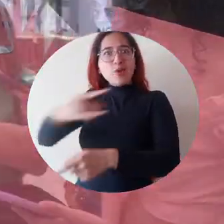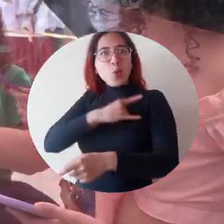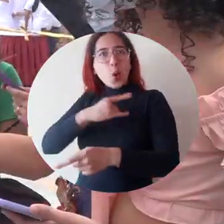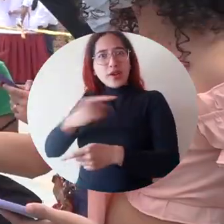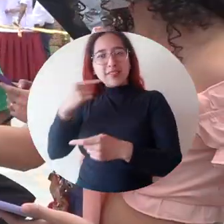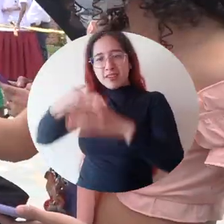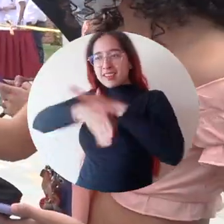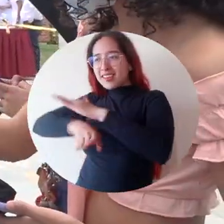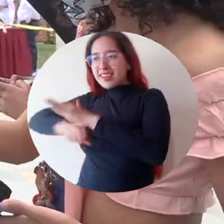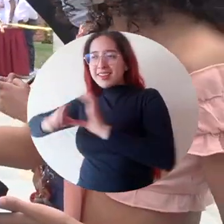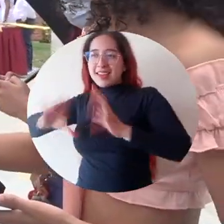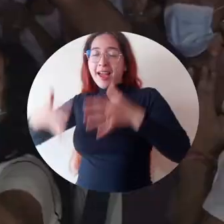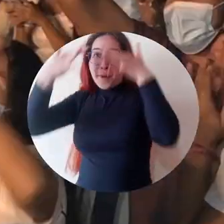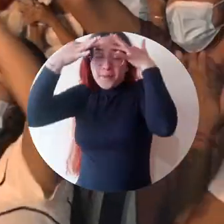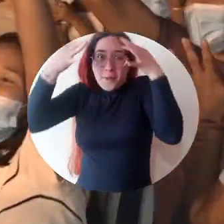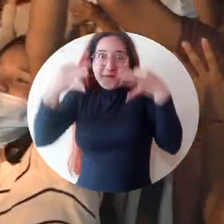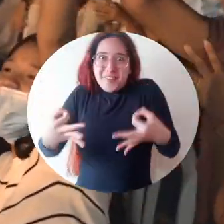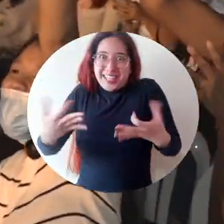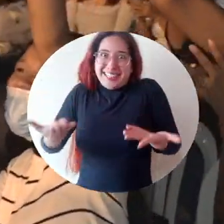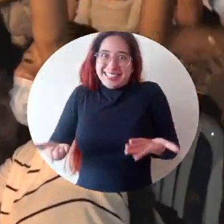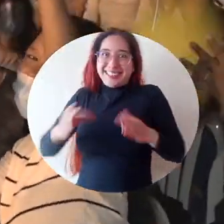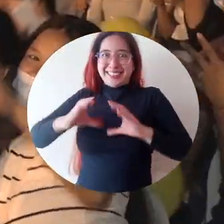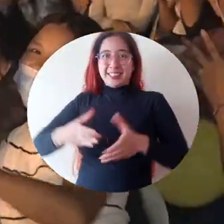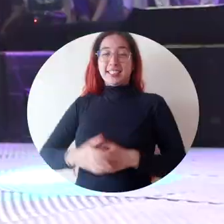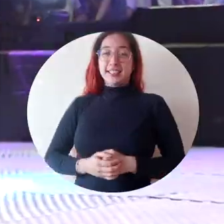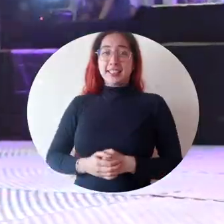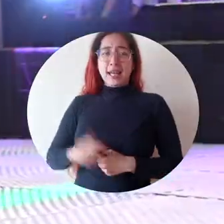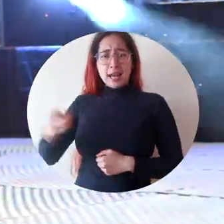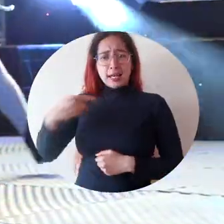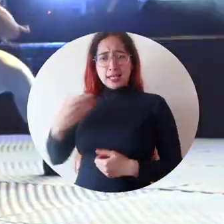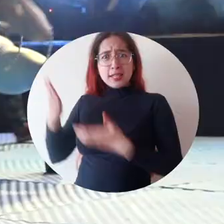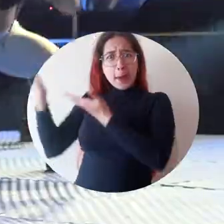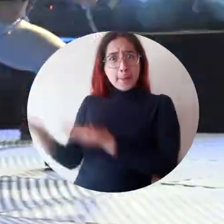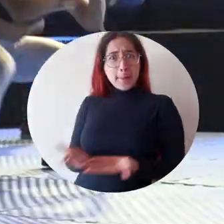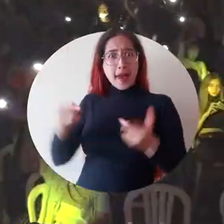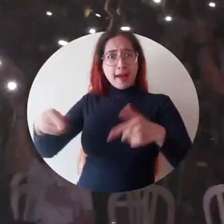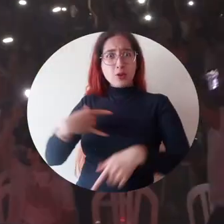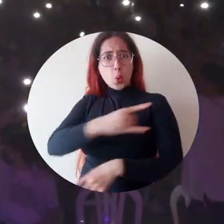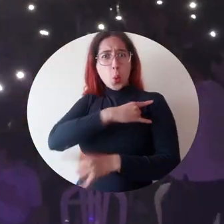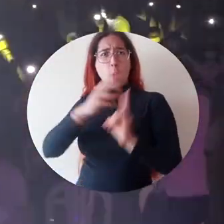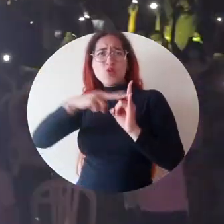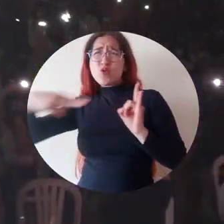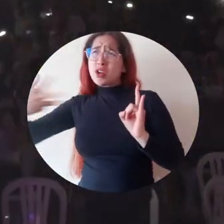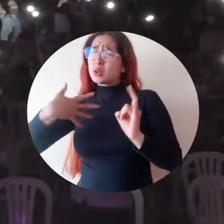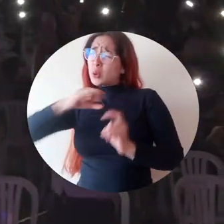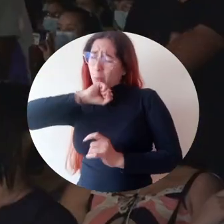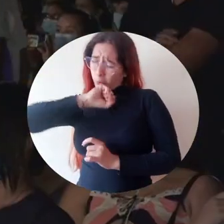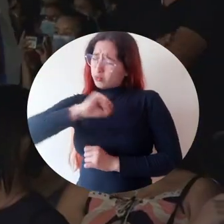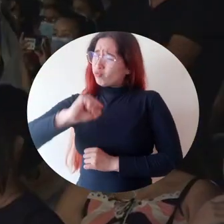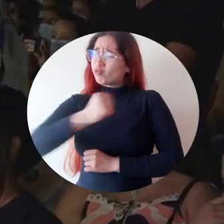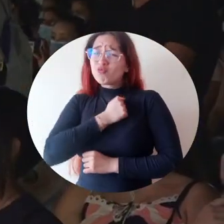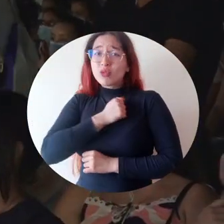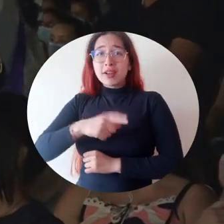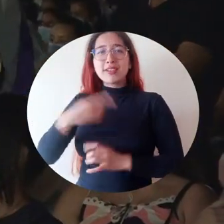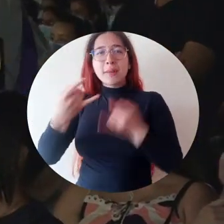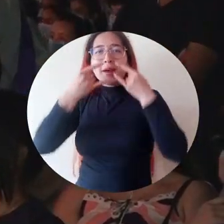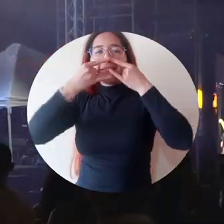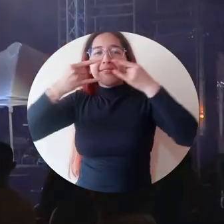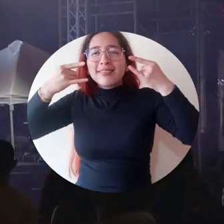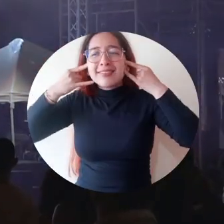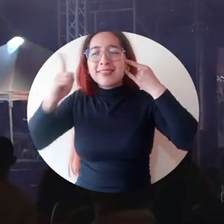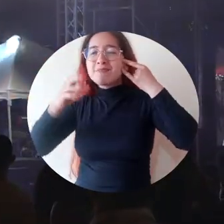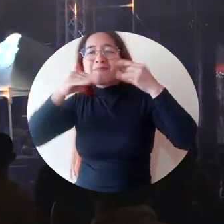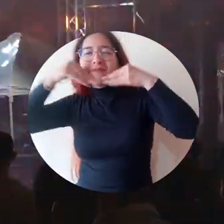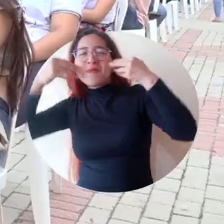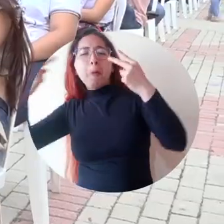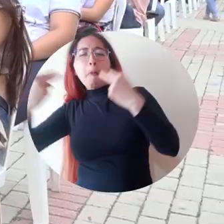clases presenciales por fin. En toda la historia de la Alma Mater, esta fue una bienvenida diferente. Las sonrisas ocultas por los tapabocas